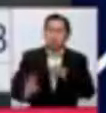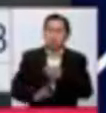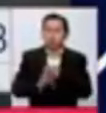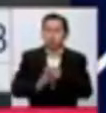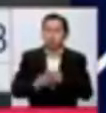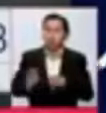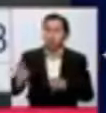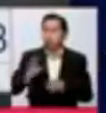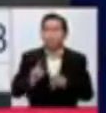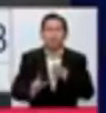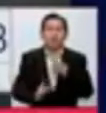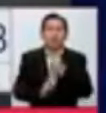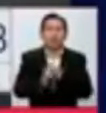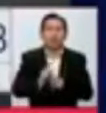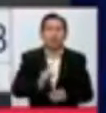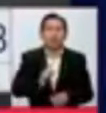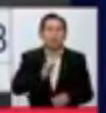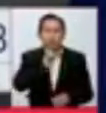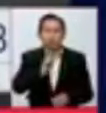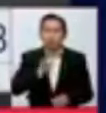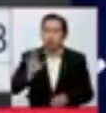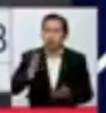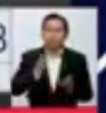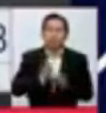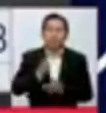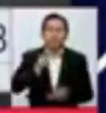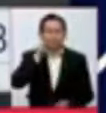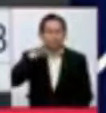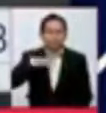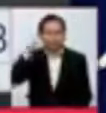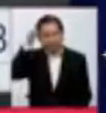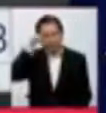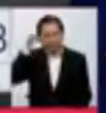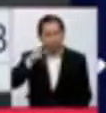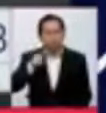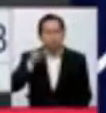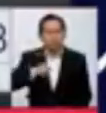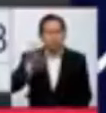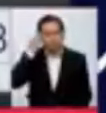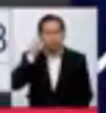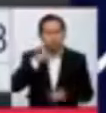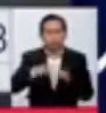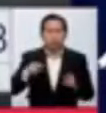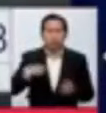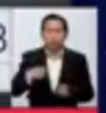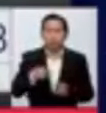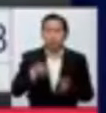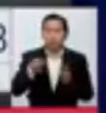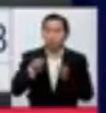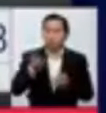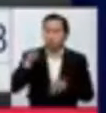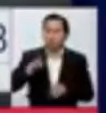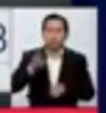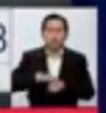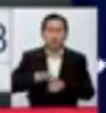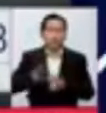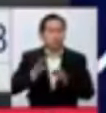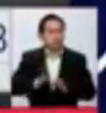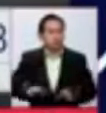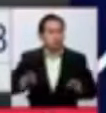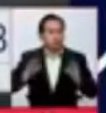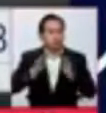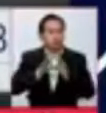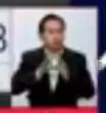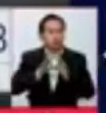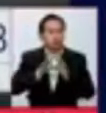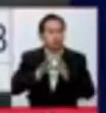de garantía respecto a los derechos de la señora Áñez, pero sí yo señalaría que sería pertinente o que lo óptimo sería